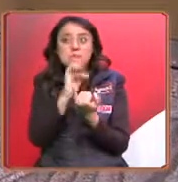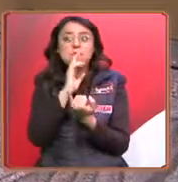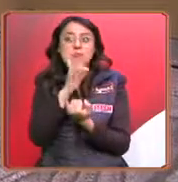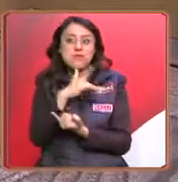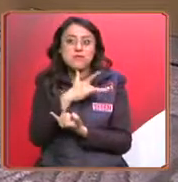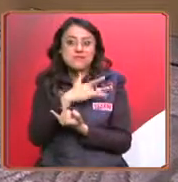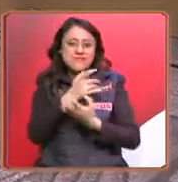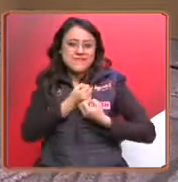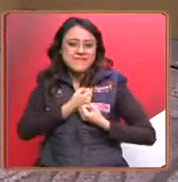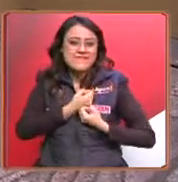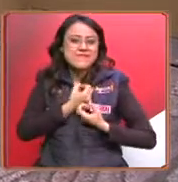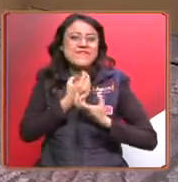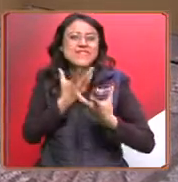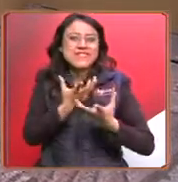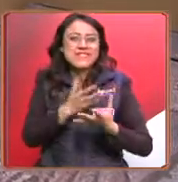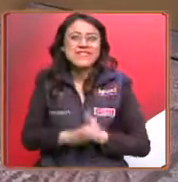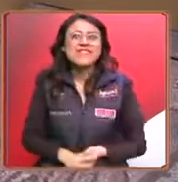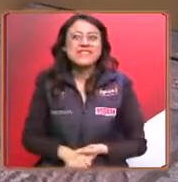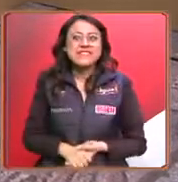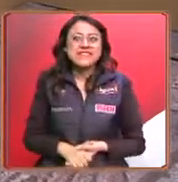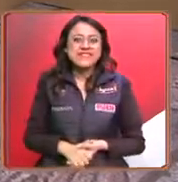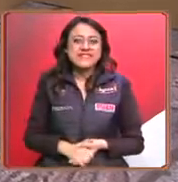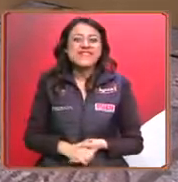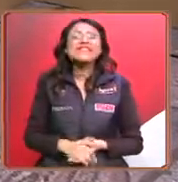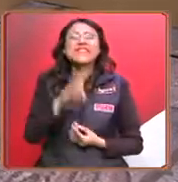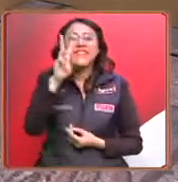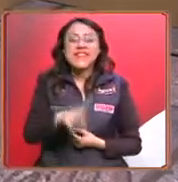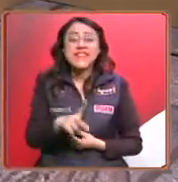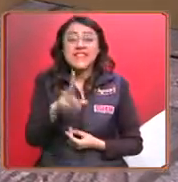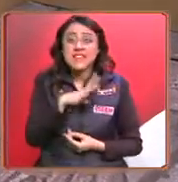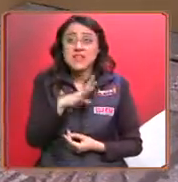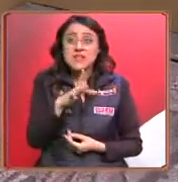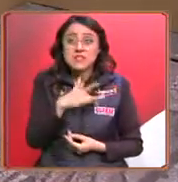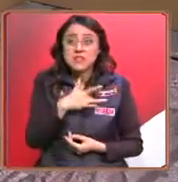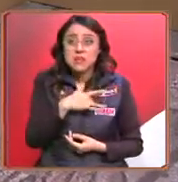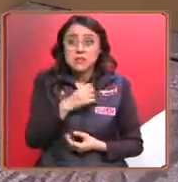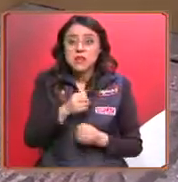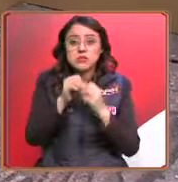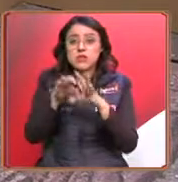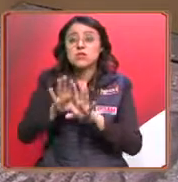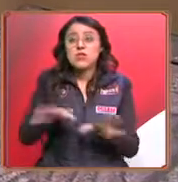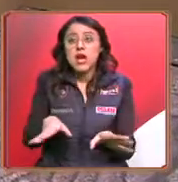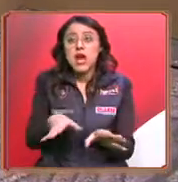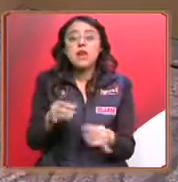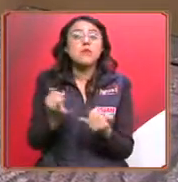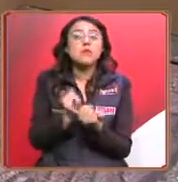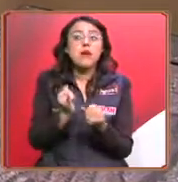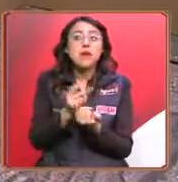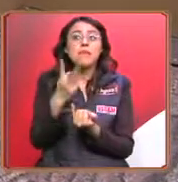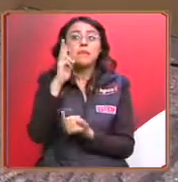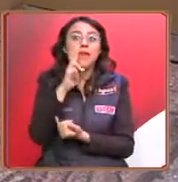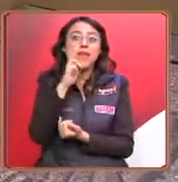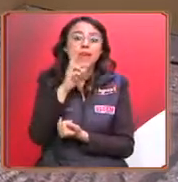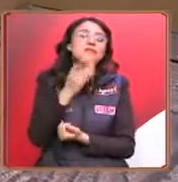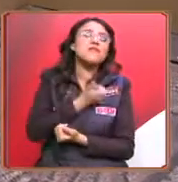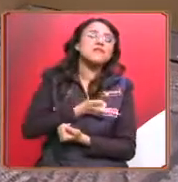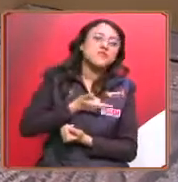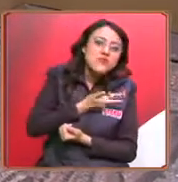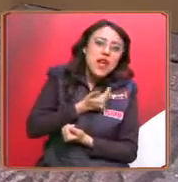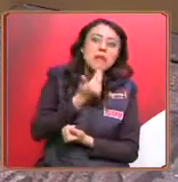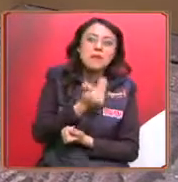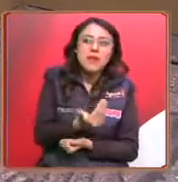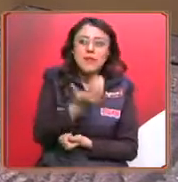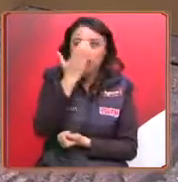regalos son los que vienen del corazón. Así es. Aparte de que debería de ser nada más, los dejo ya, aparte de todo van a pasársela bien, van a ir